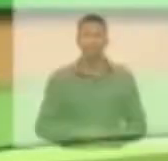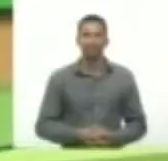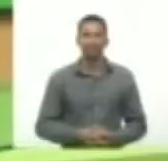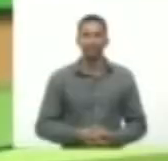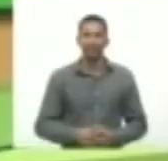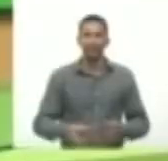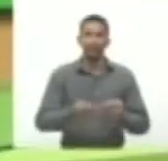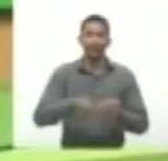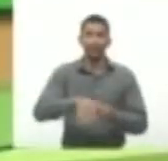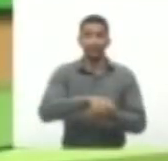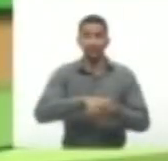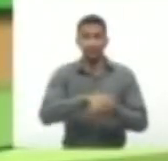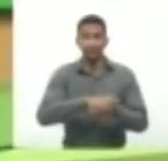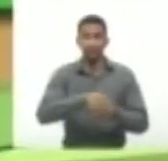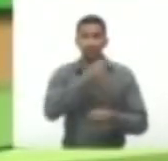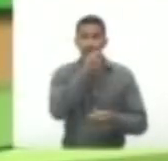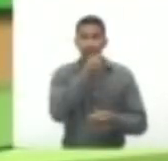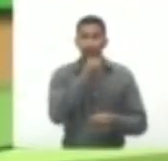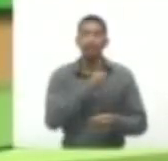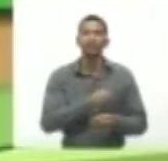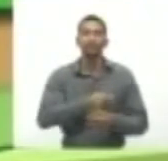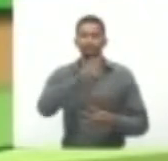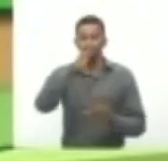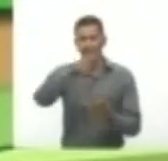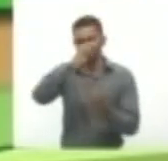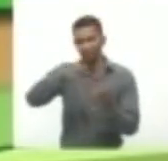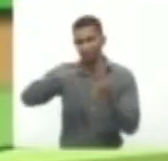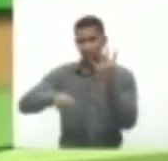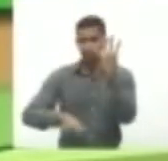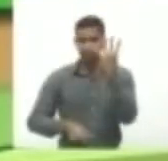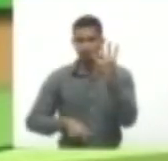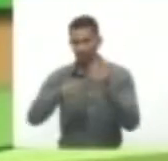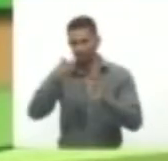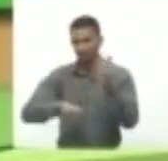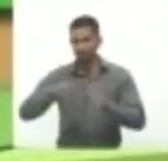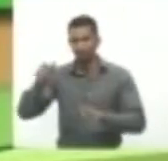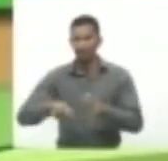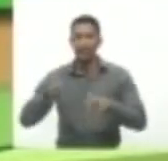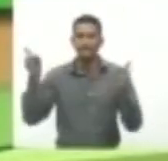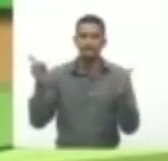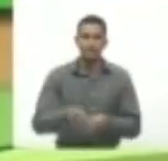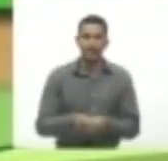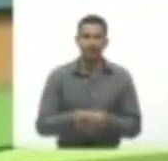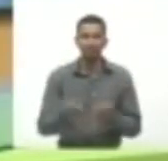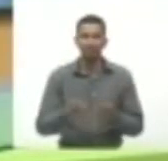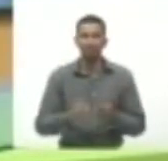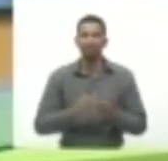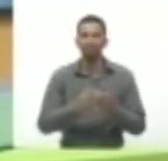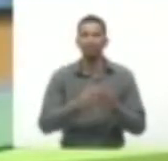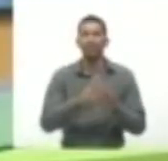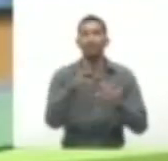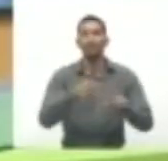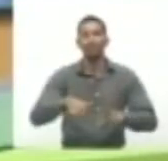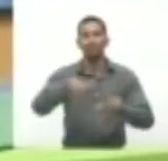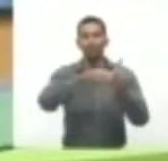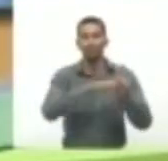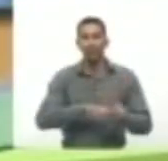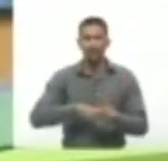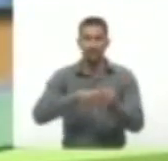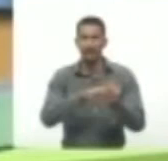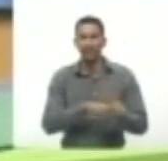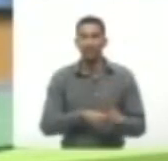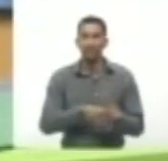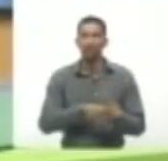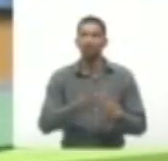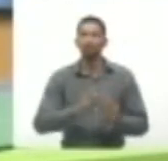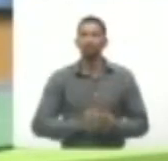importantes, aquí en las noticias, 4 personas fueron capturadas en operativos de interdicción marítima, esto en el departamento de La Guajira. Al interior de una lancha Go